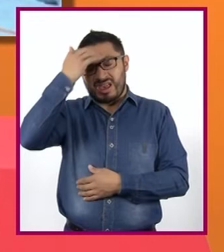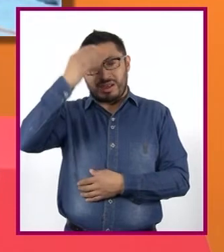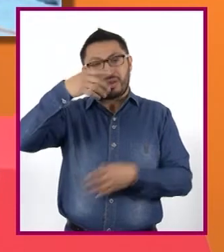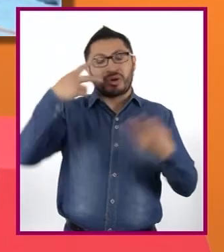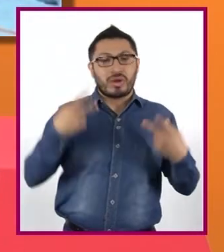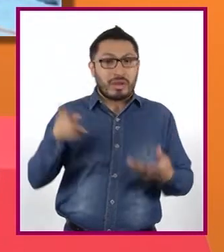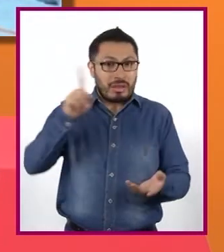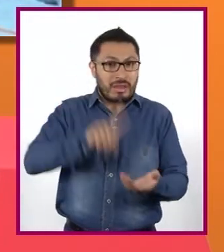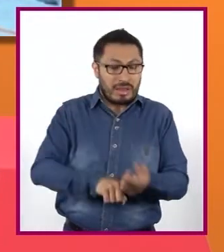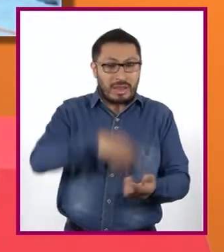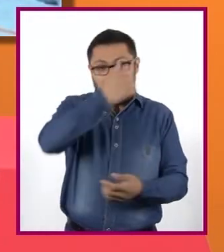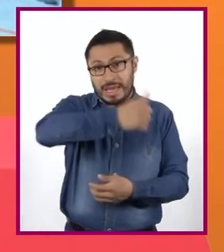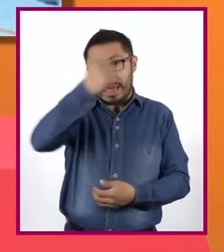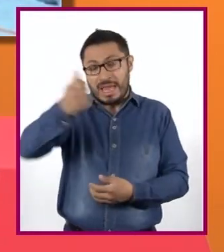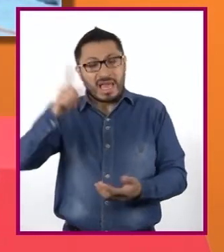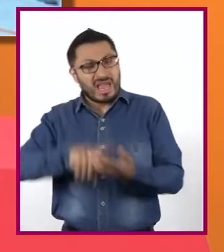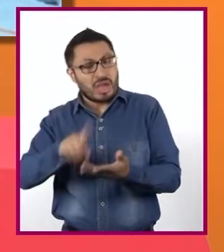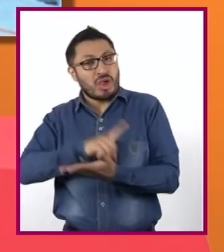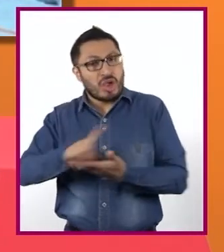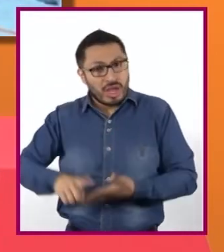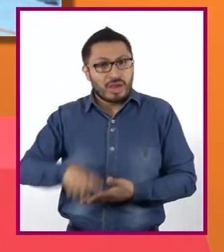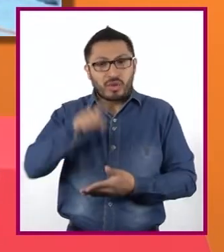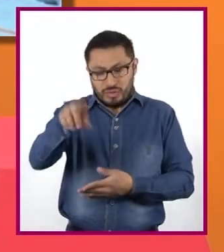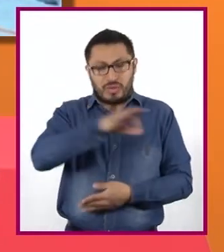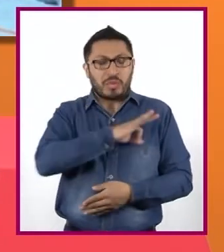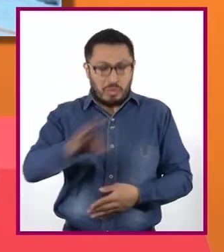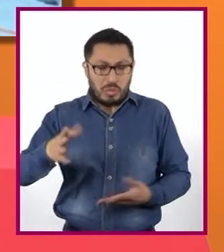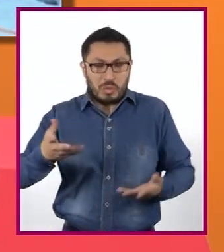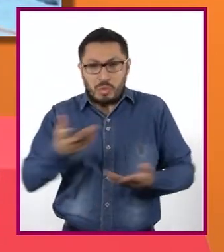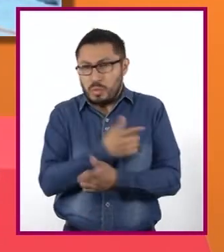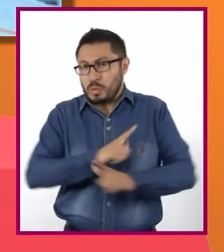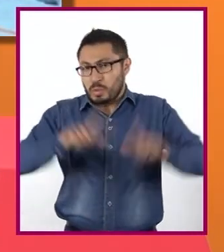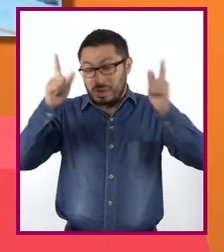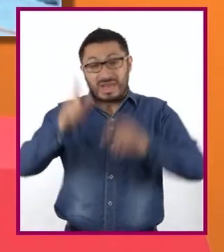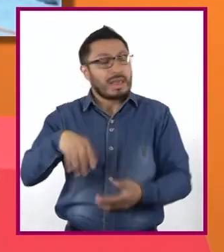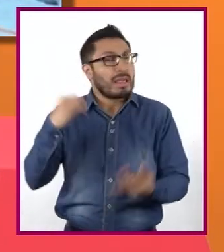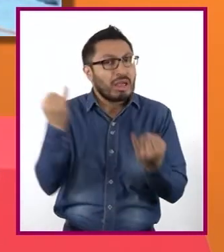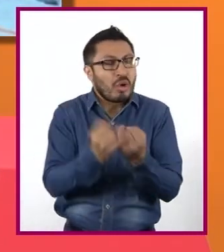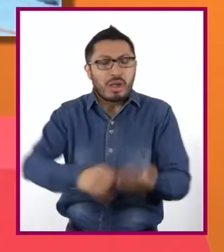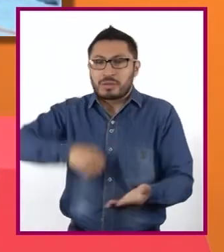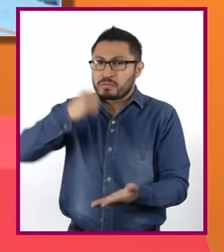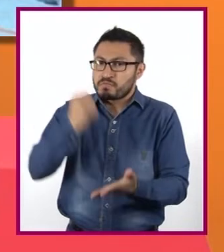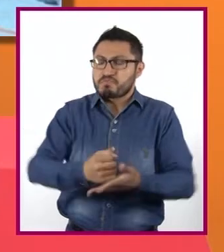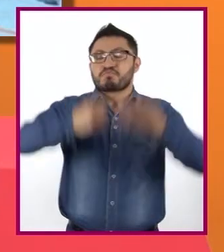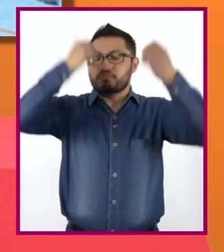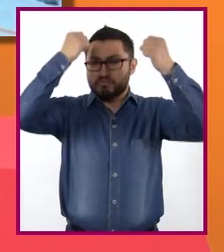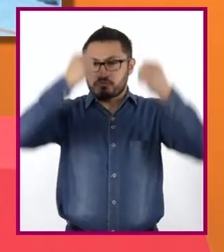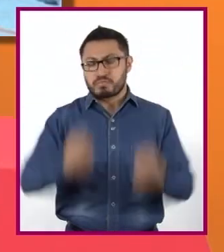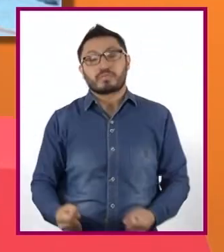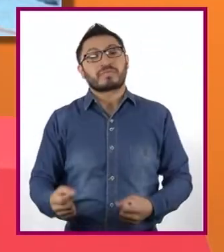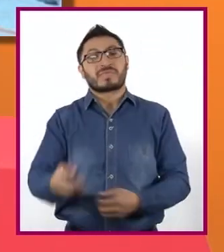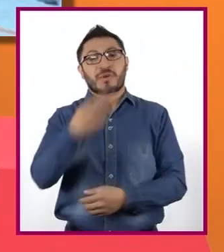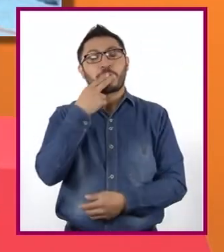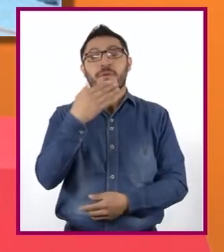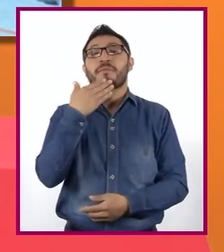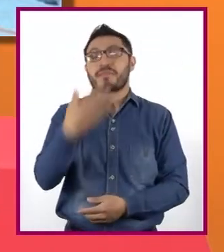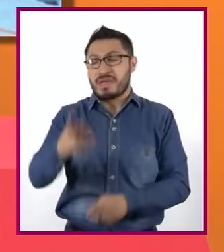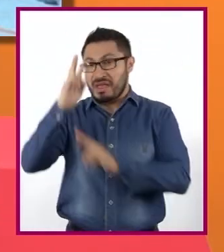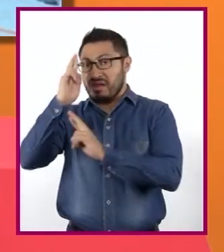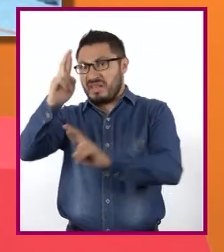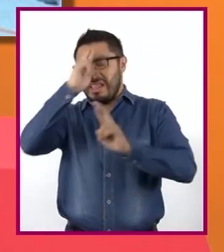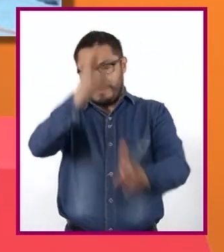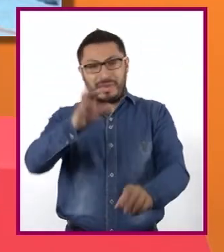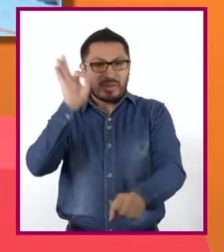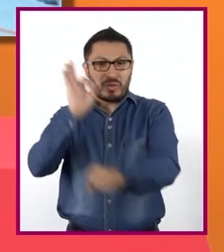sujetos de derechos, con capacidad de gozarlos, además de que les garantiza el pleno ejercicio, respeto, protección